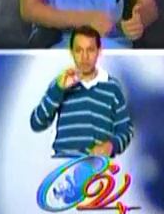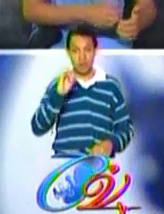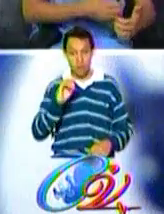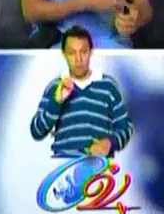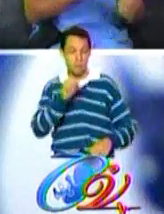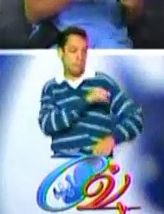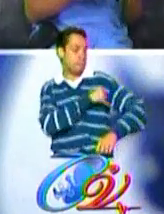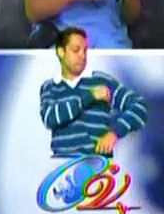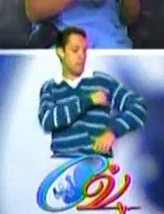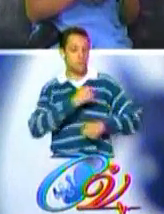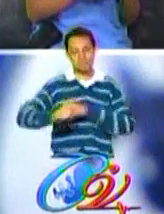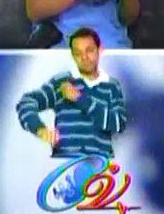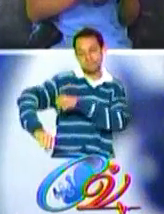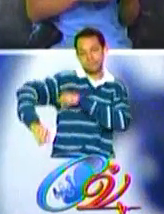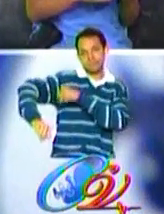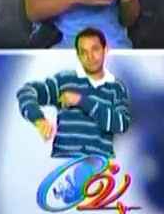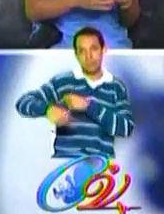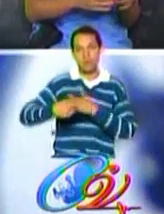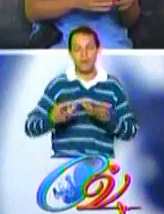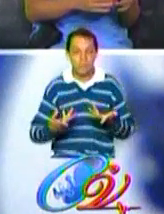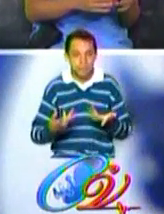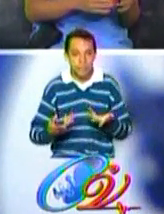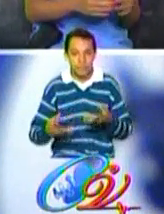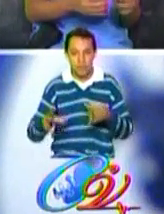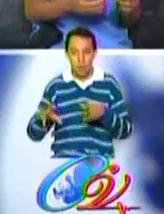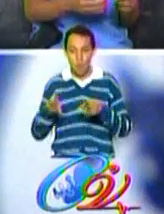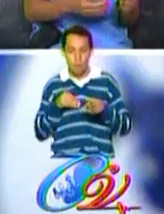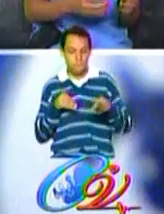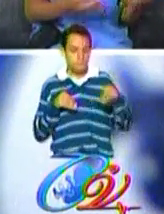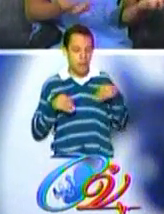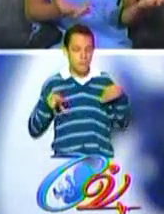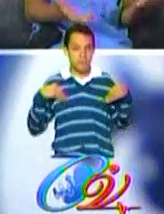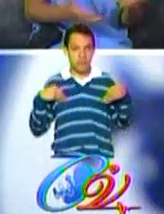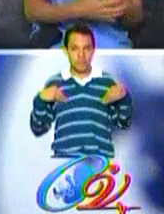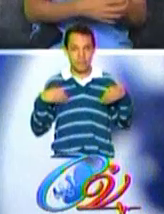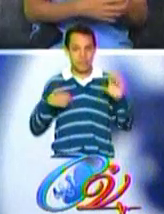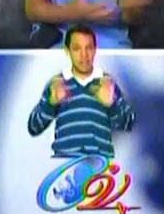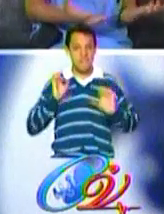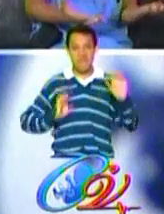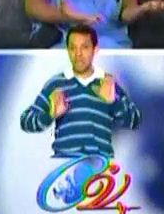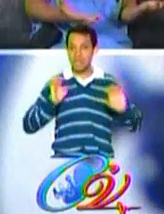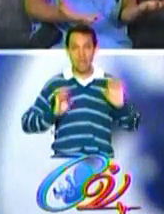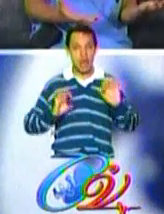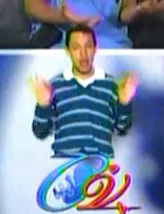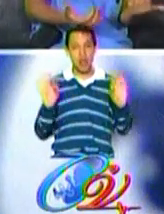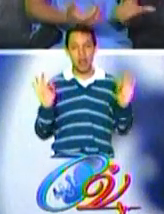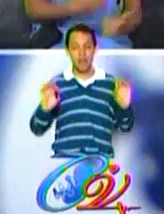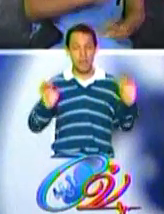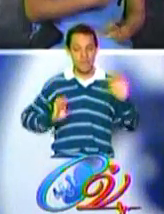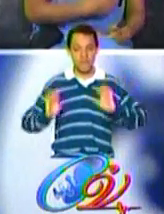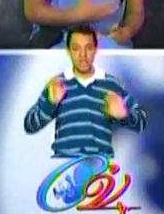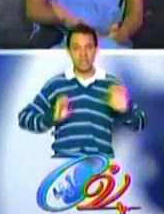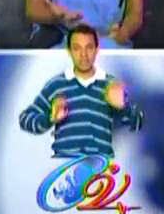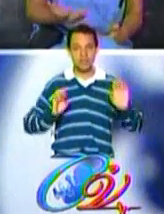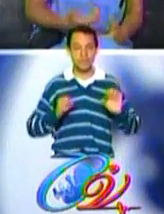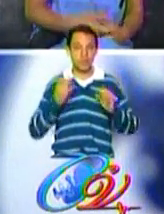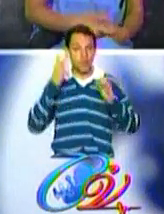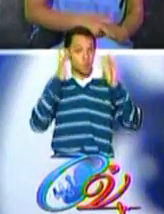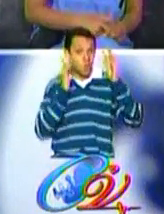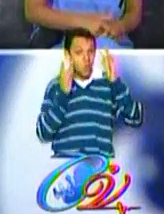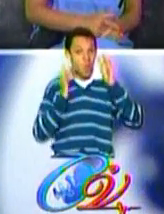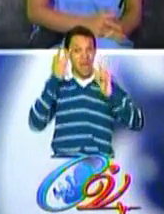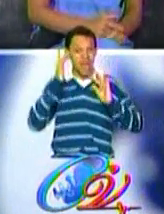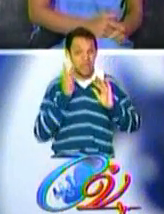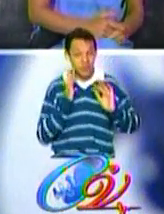hace que se tapen las glándulas sudoríparas, que es pues como la defensa que tenemos para